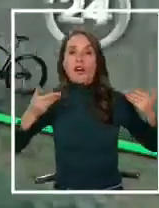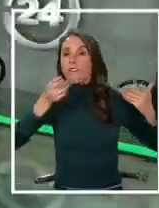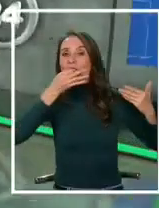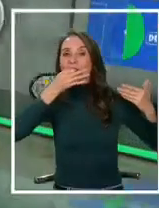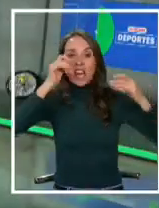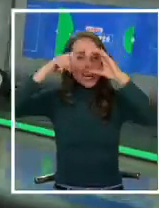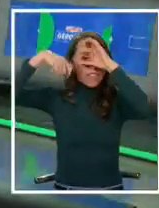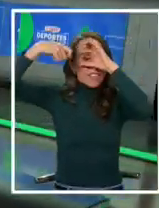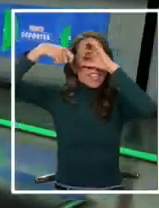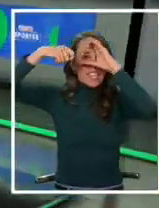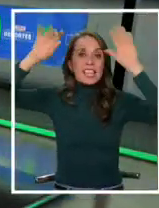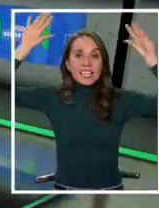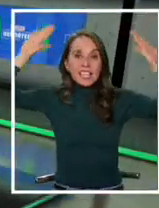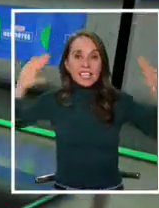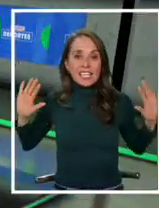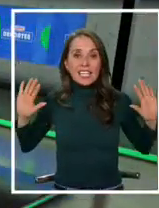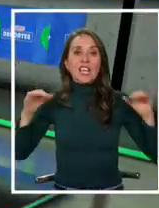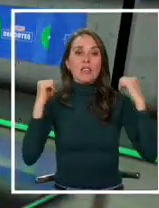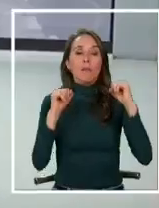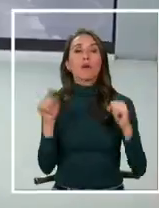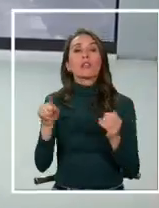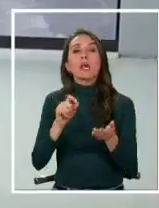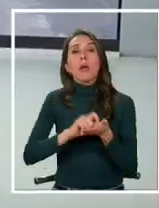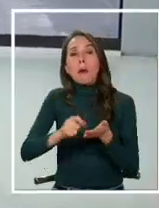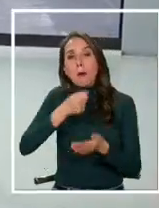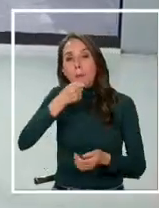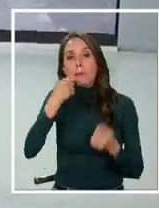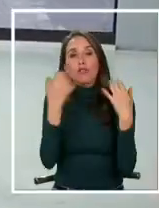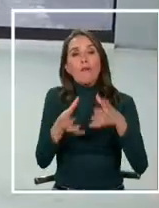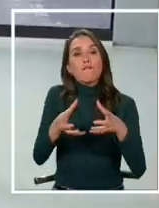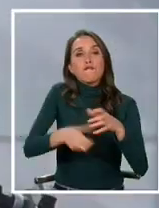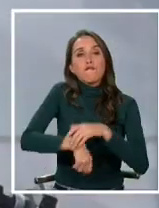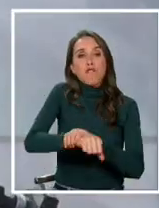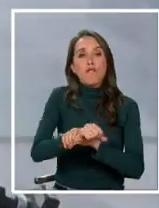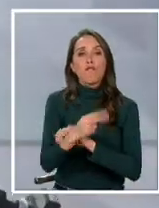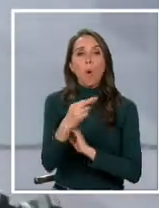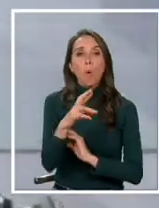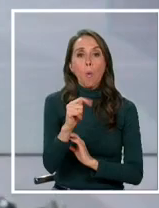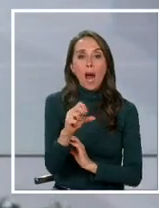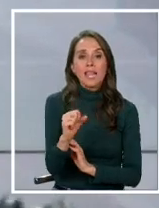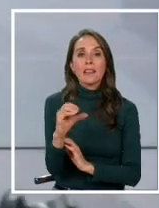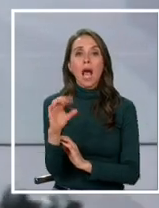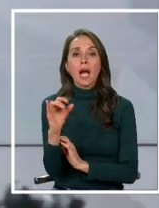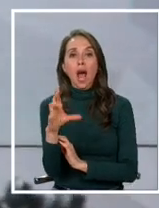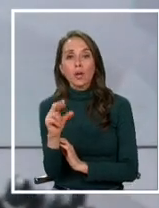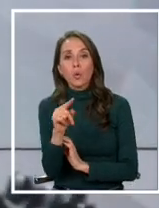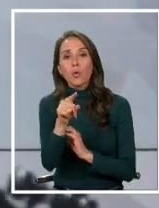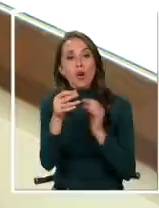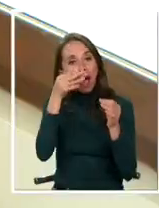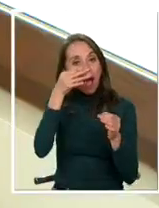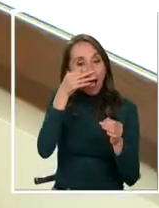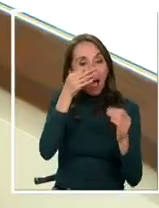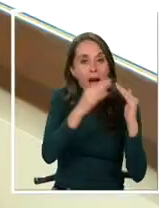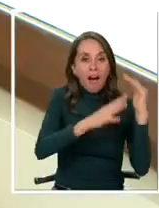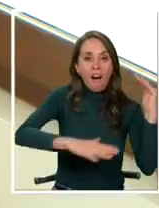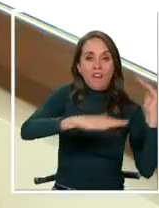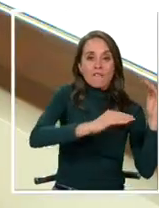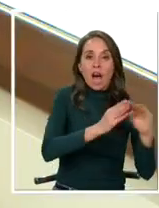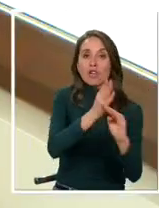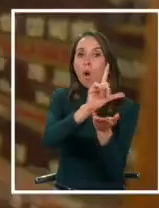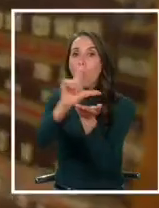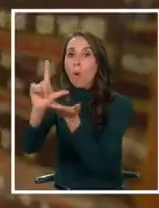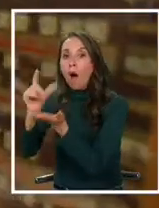graba acá con to son parte de los panoramas podrán disfrutar los chilenos tanto bar como en recintos